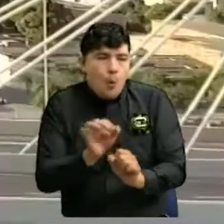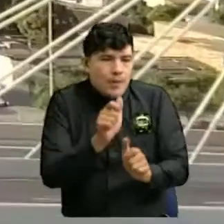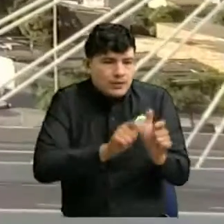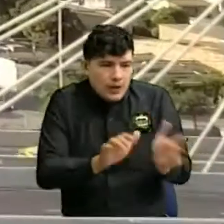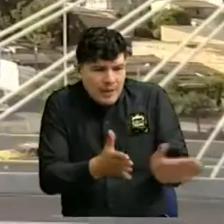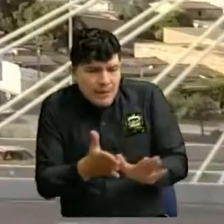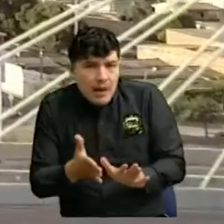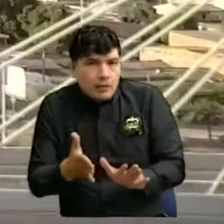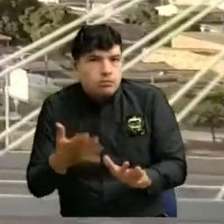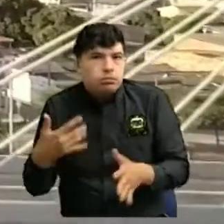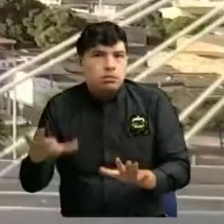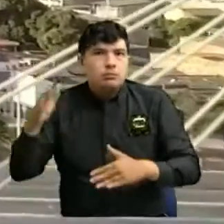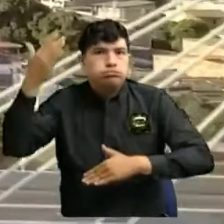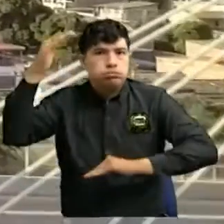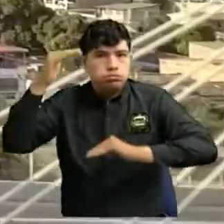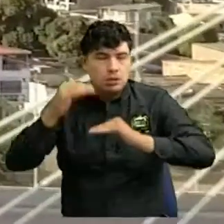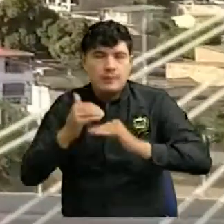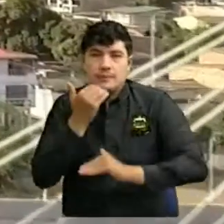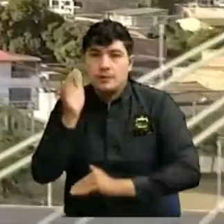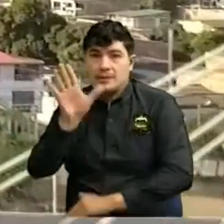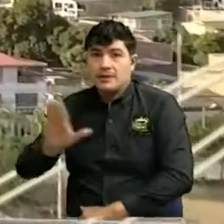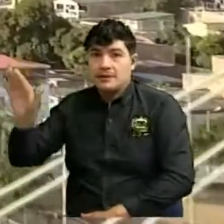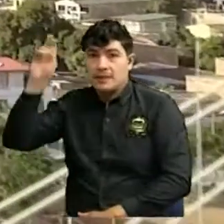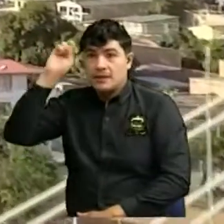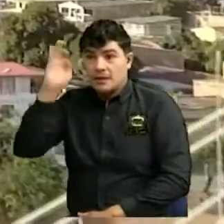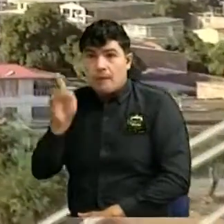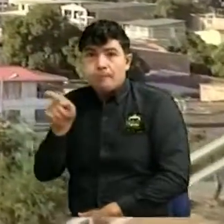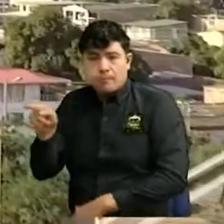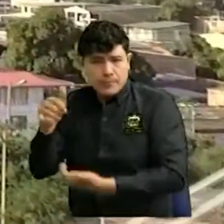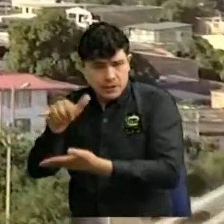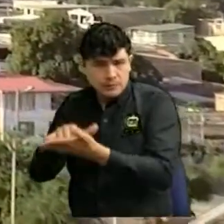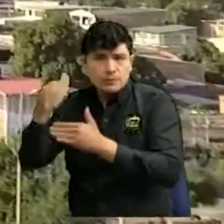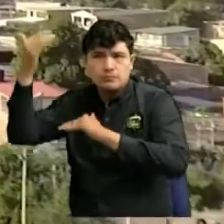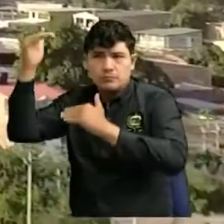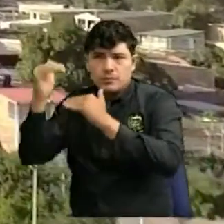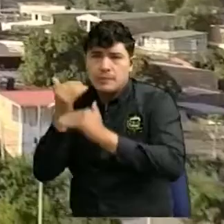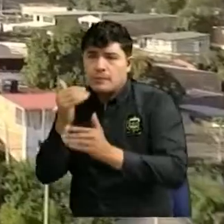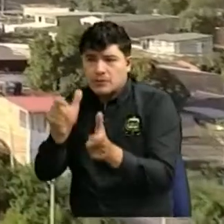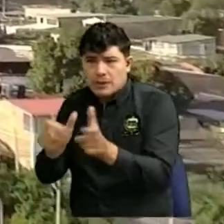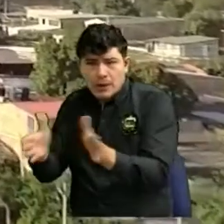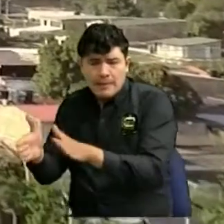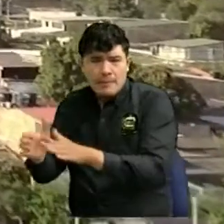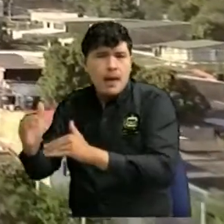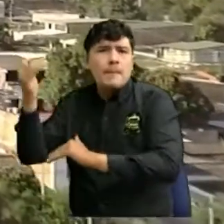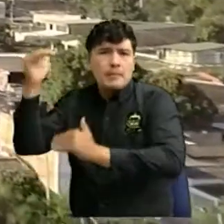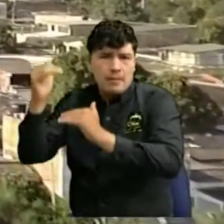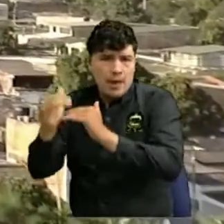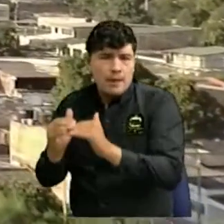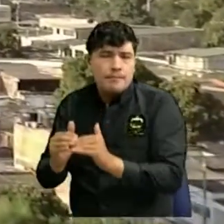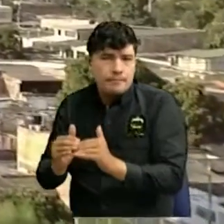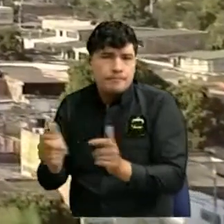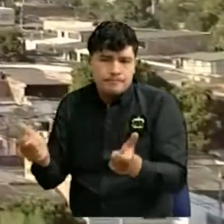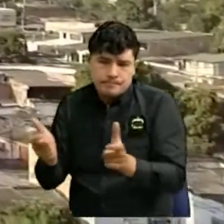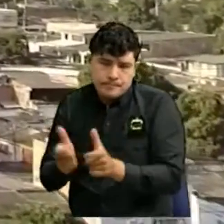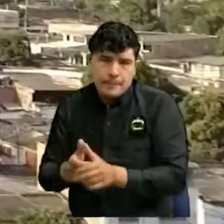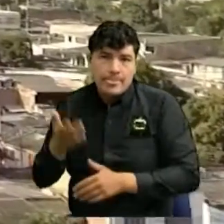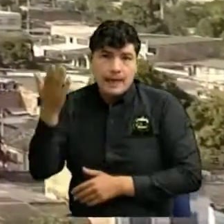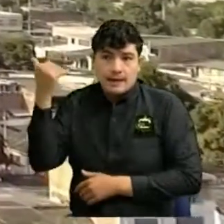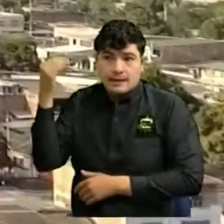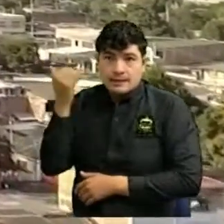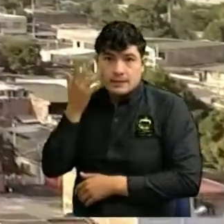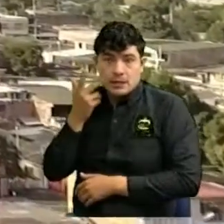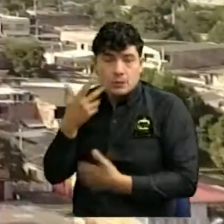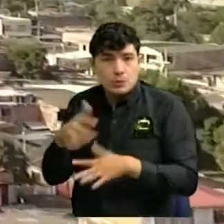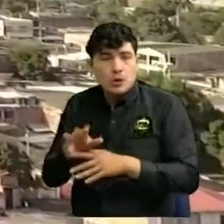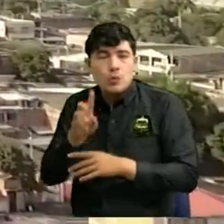departamentos como norte de santander registran una disminución importante en temas de fallecidos dado que en los últimos días se han presentado menos